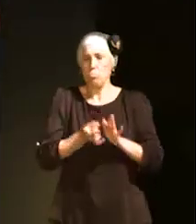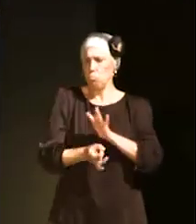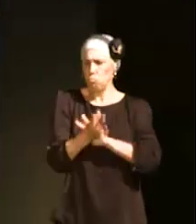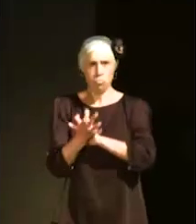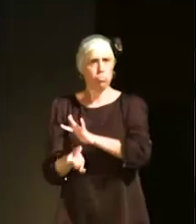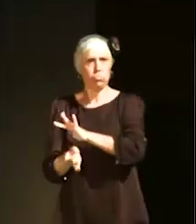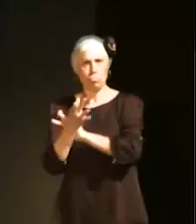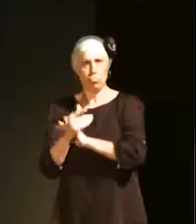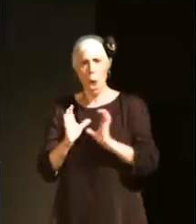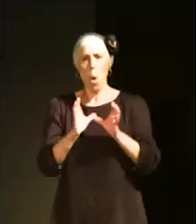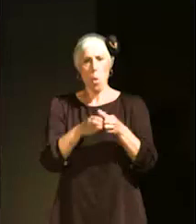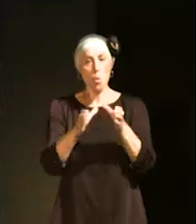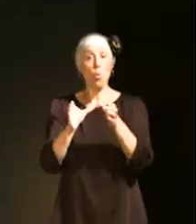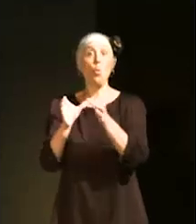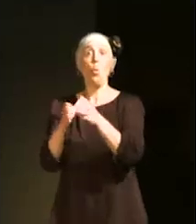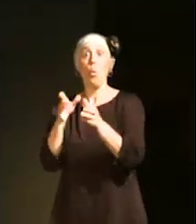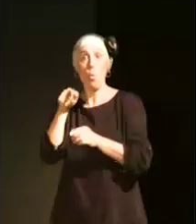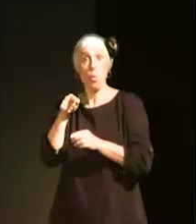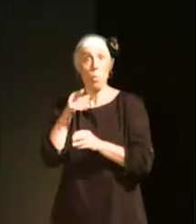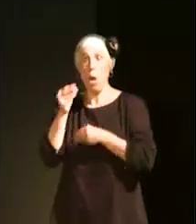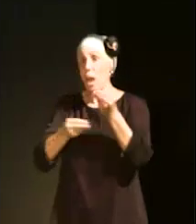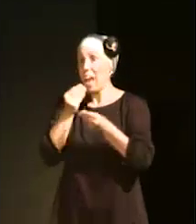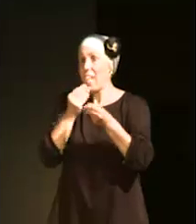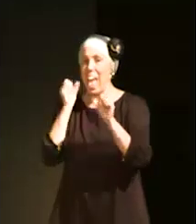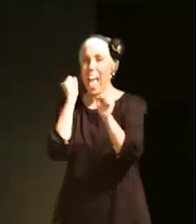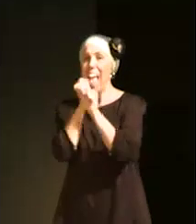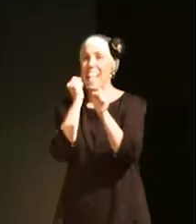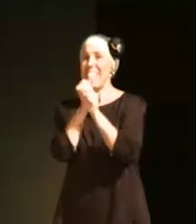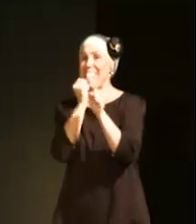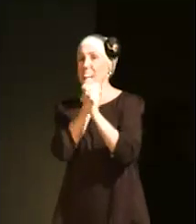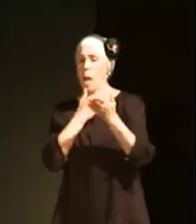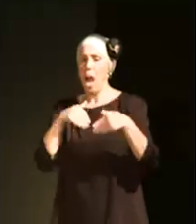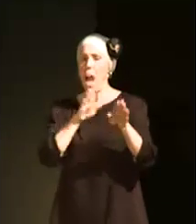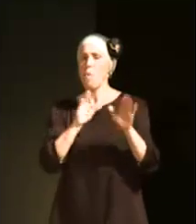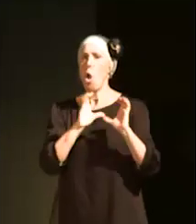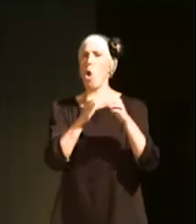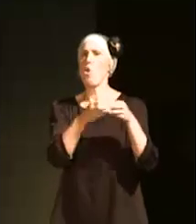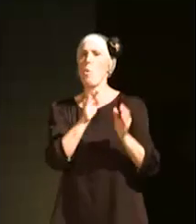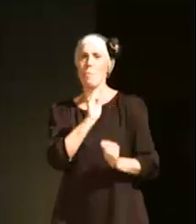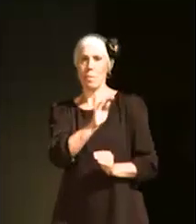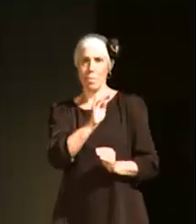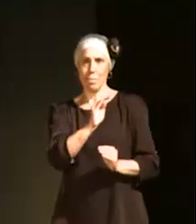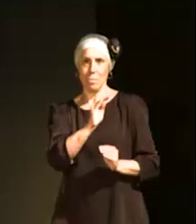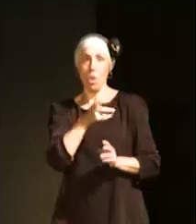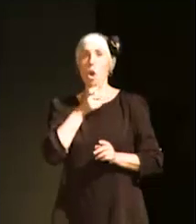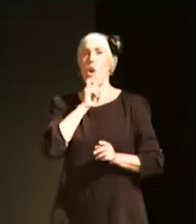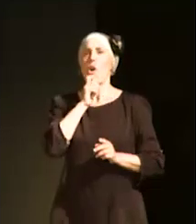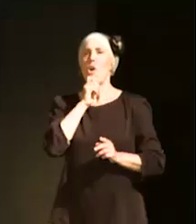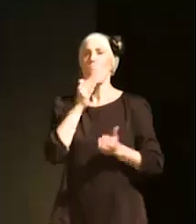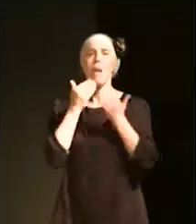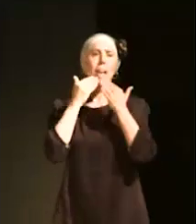colectivos que trabajan por su comunidad a través de las artes voy a compartir brevemente con